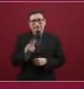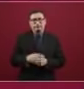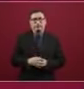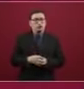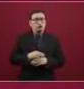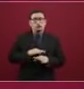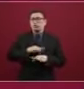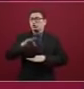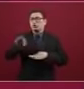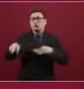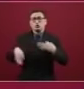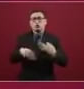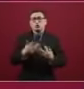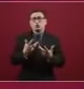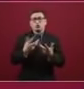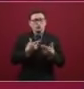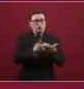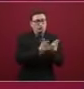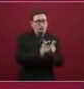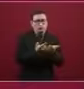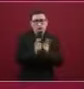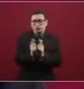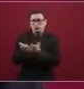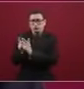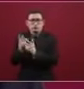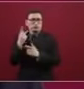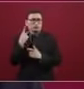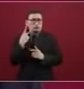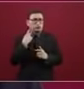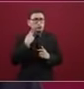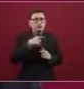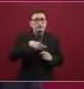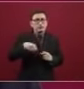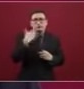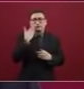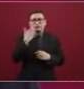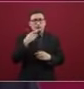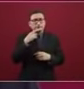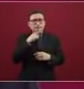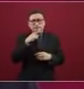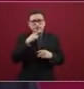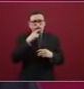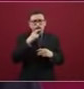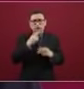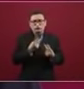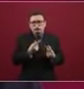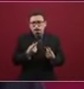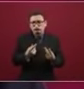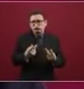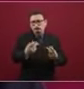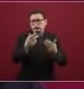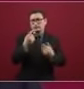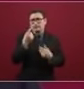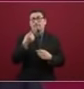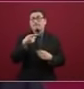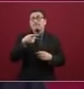las fracciones políticas por dinamizar el proceso, sin perder en ello